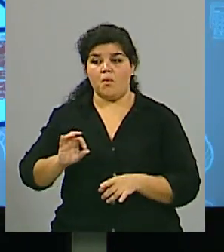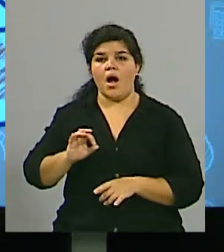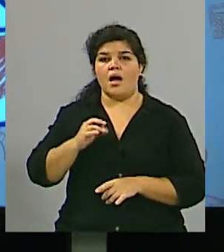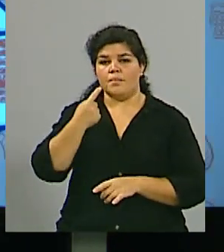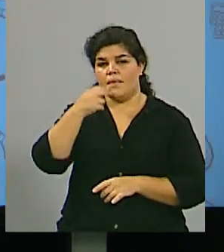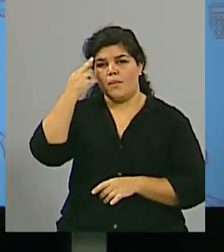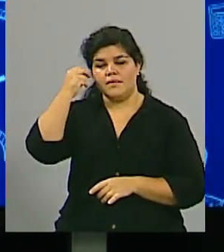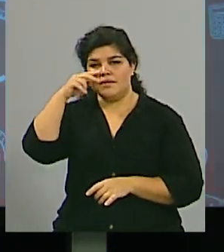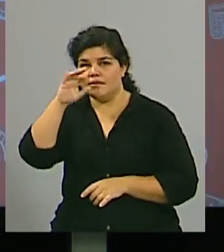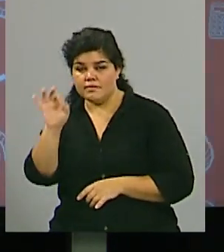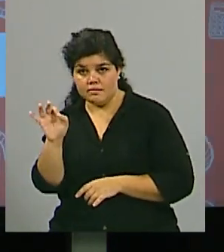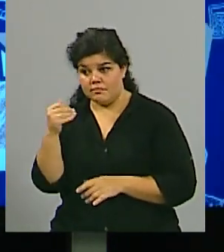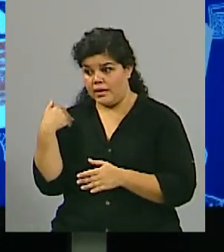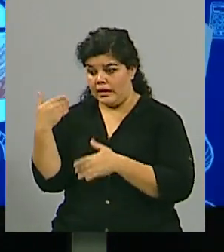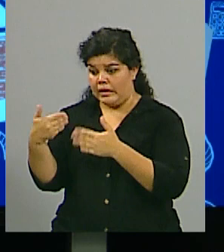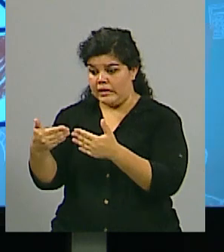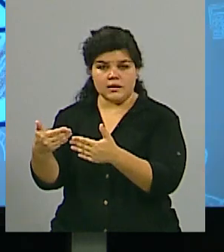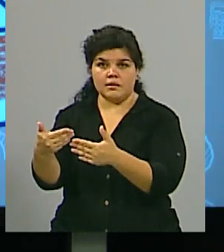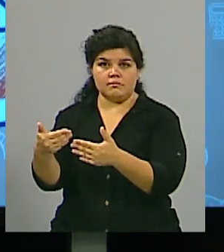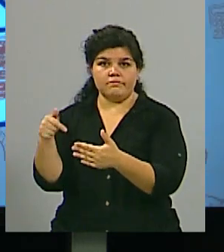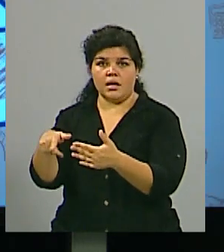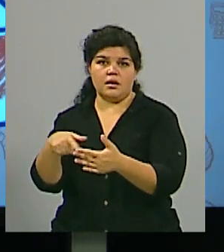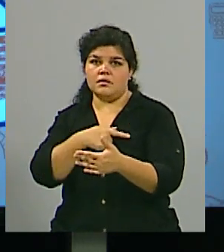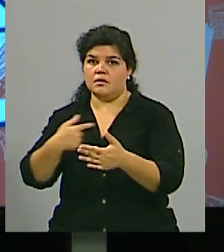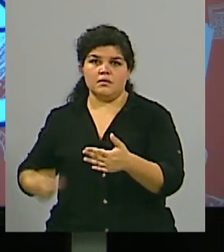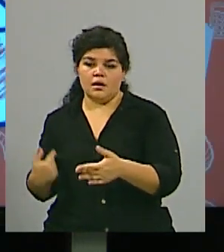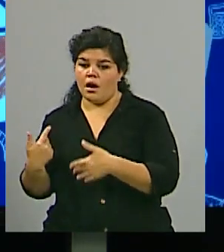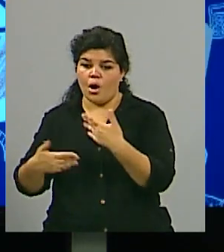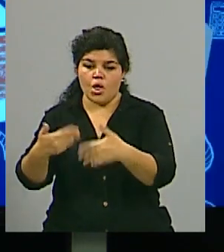ese camino. Lo que quiere hacer es consolidar y aún más